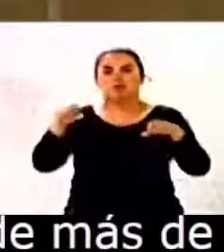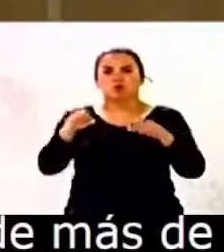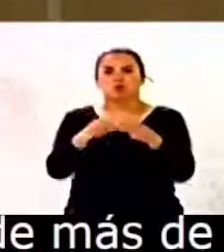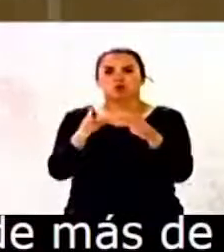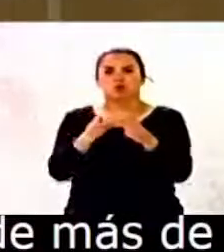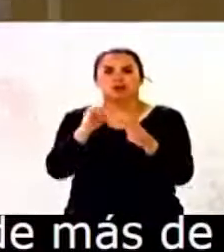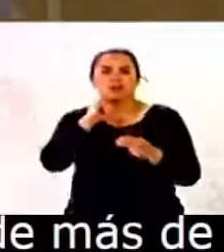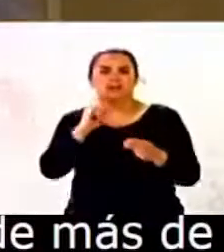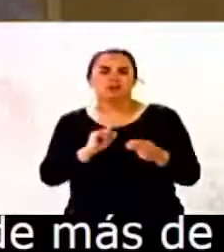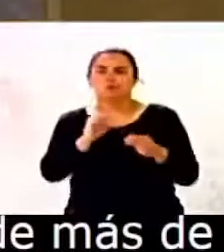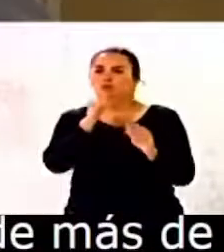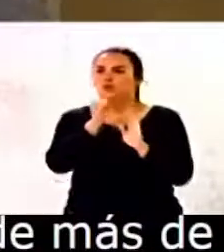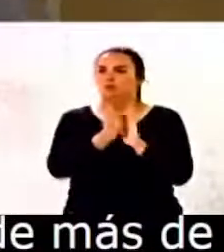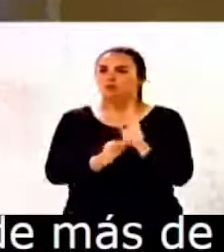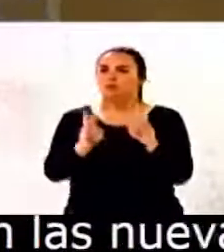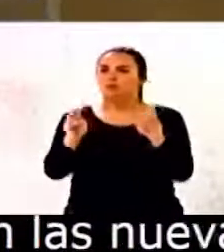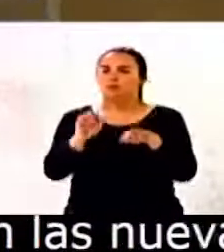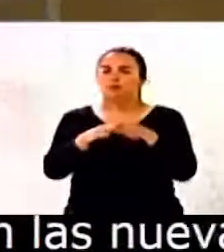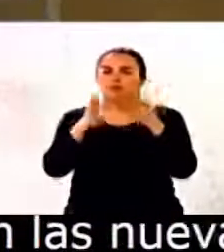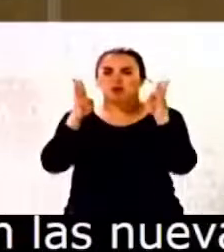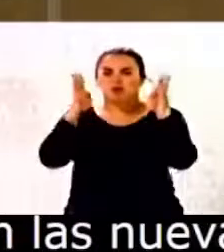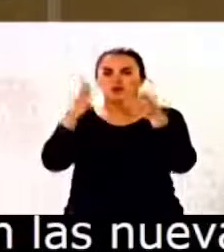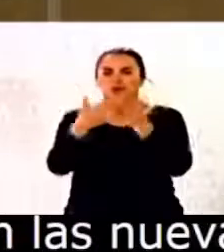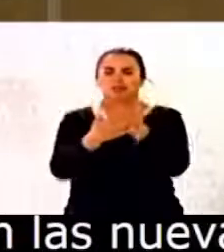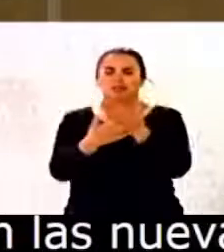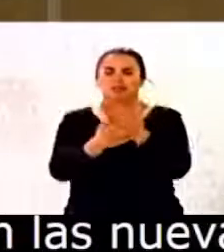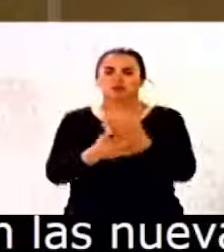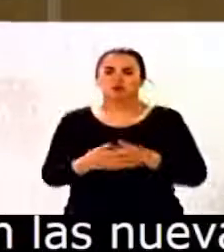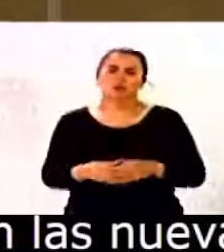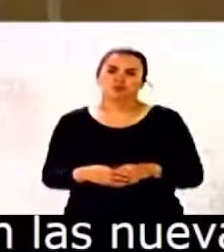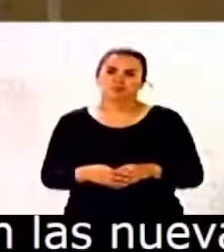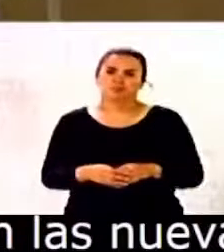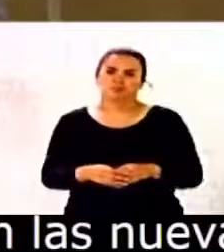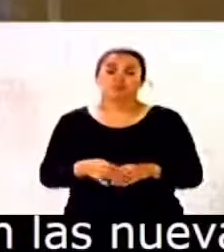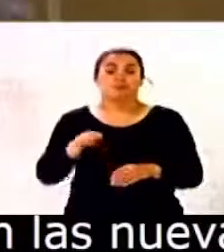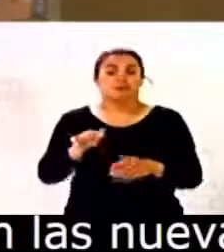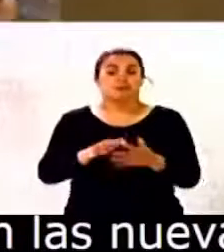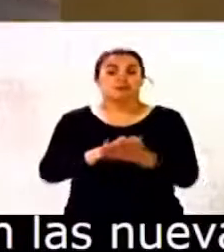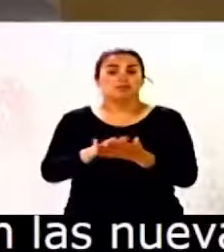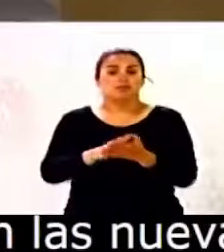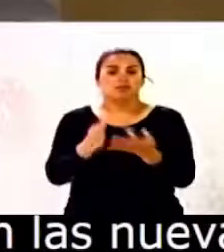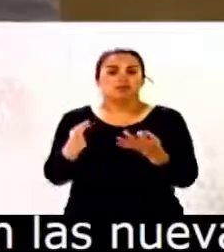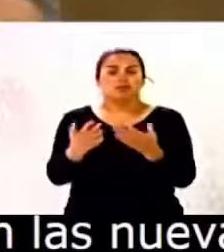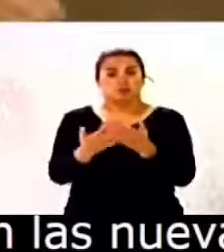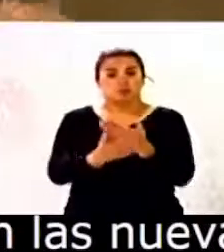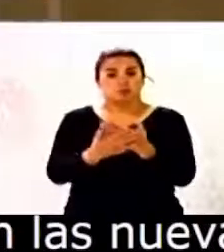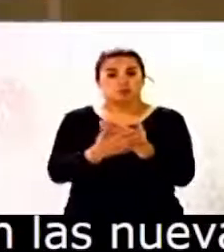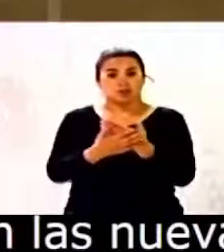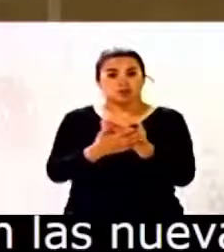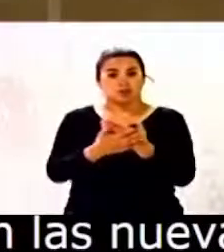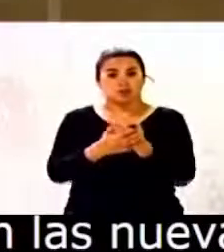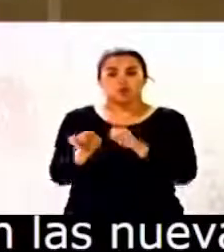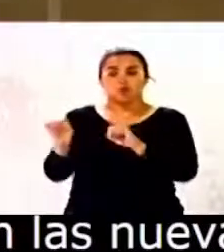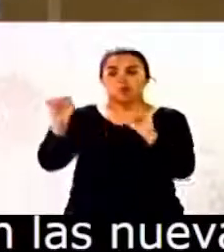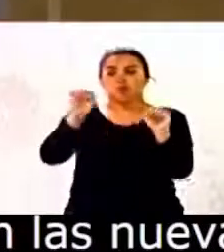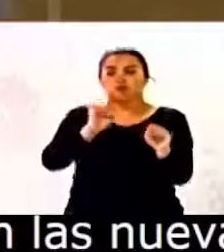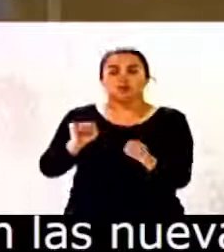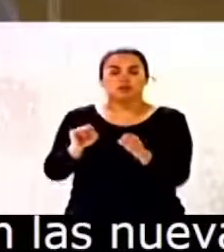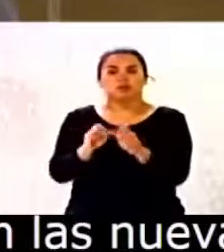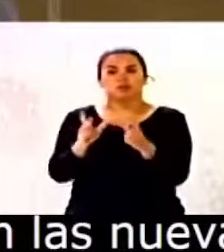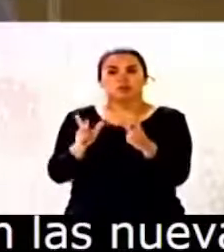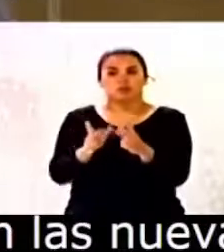nuevas medidas del Consejo de Ministros. Estamos hablando que el Gobierno aumenta la protección